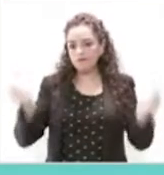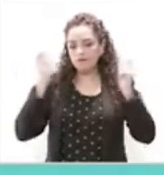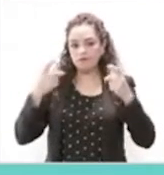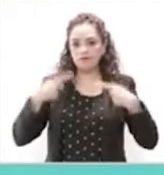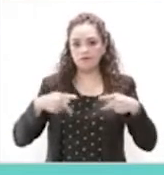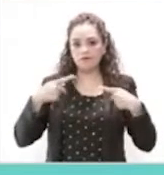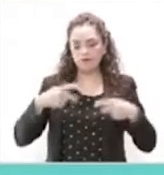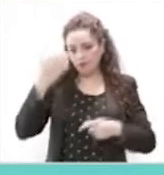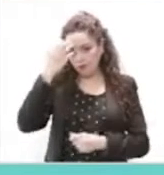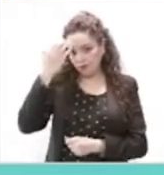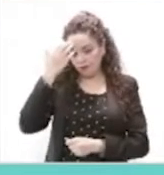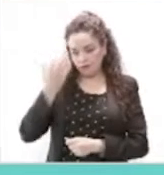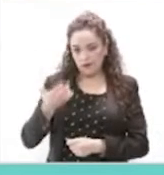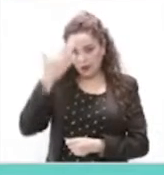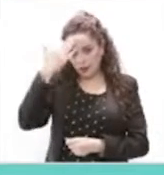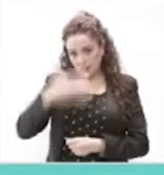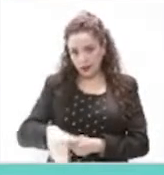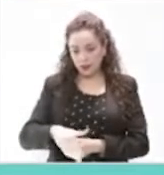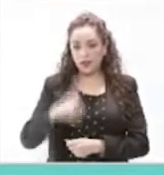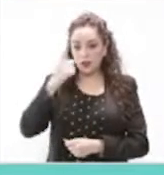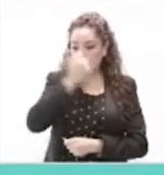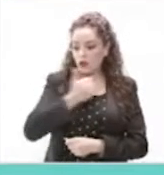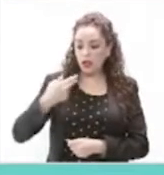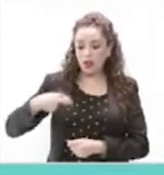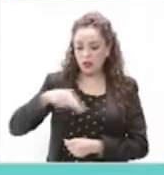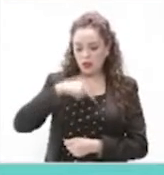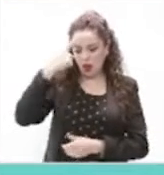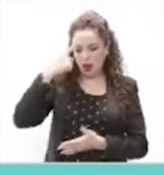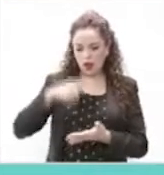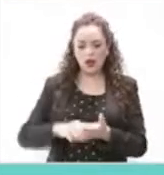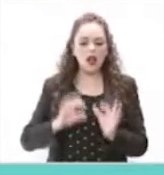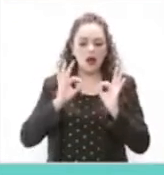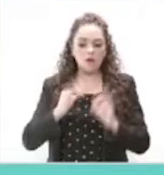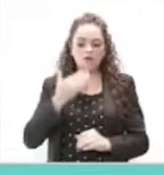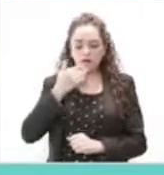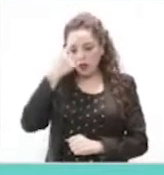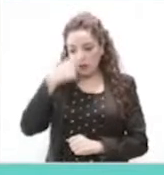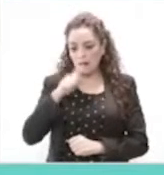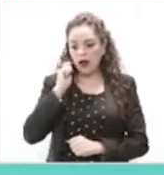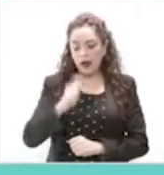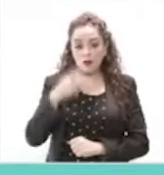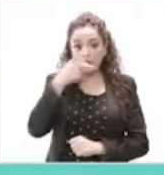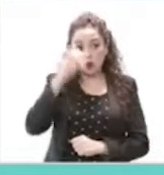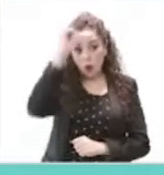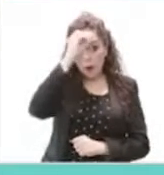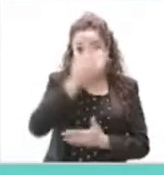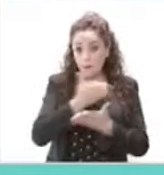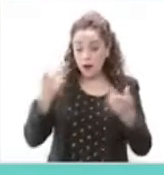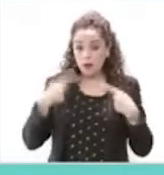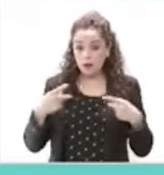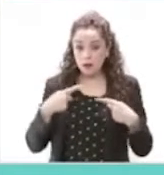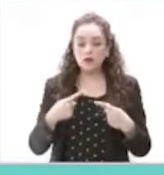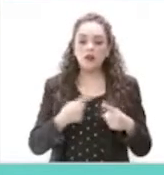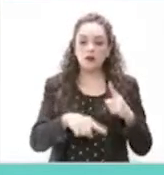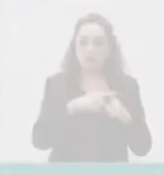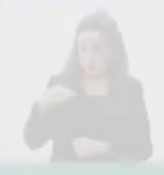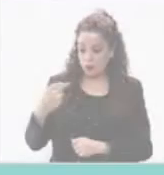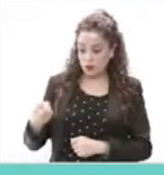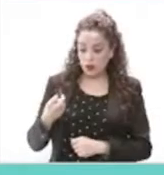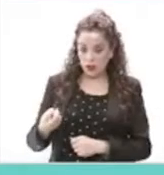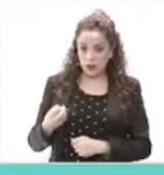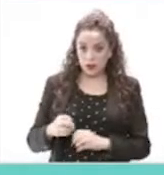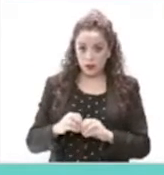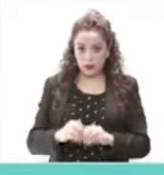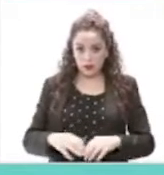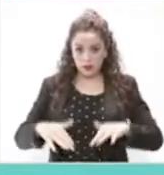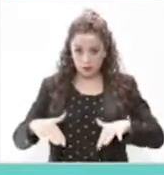de nosotros considera pertinentes en aras justamente de favorecer la opinión pública y la rendición de cuentas.